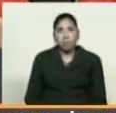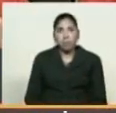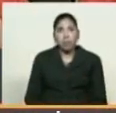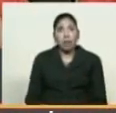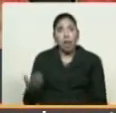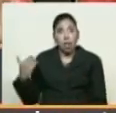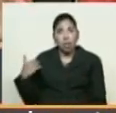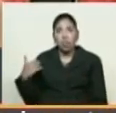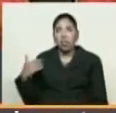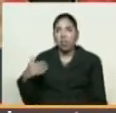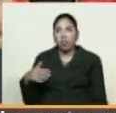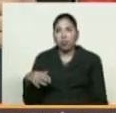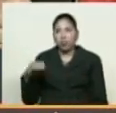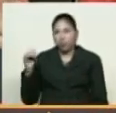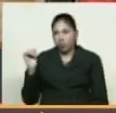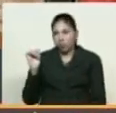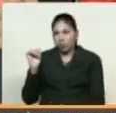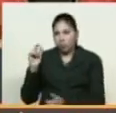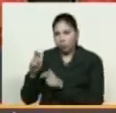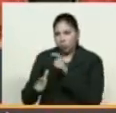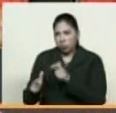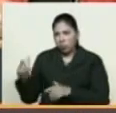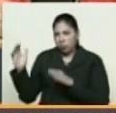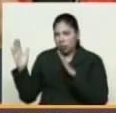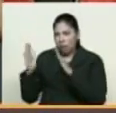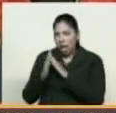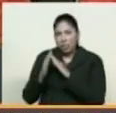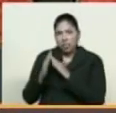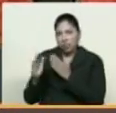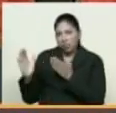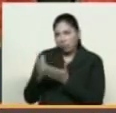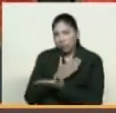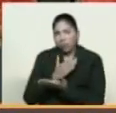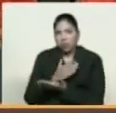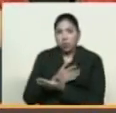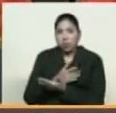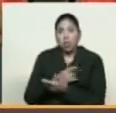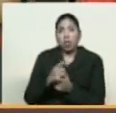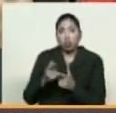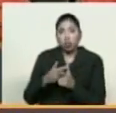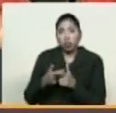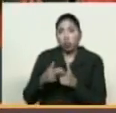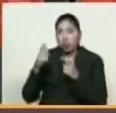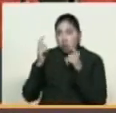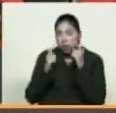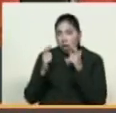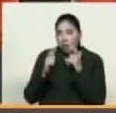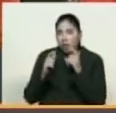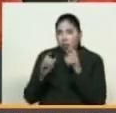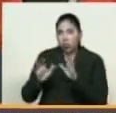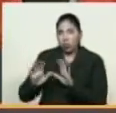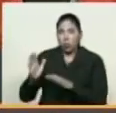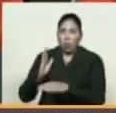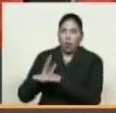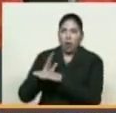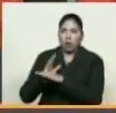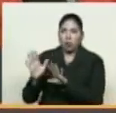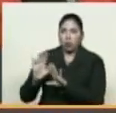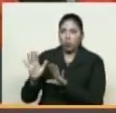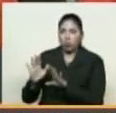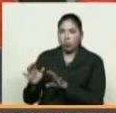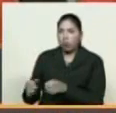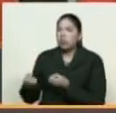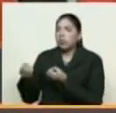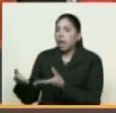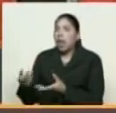casa con unos créditos, y llegó Chávez y mandó a parar, y no solo mandó a parar, sino que ordenó que le devolvieran la plata que le habían cobrado de más. Y